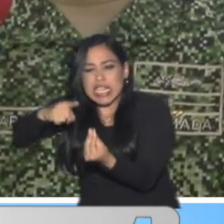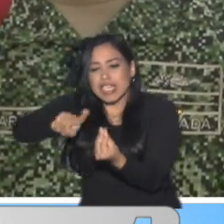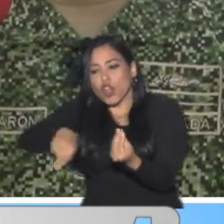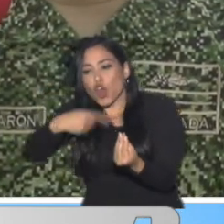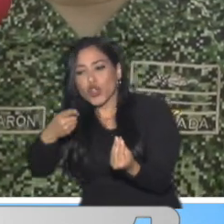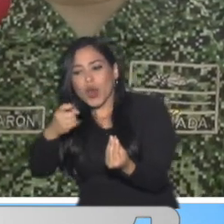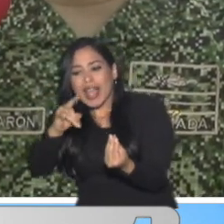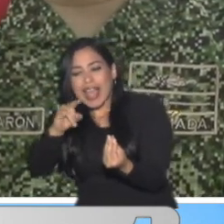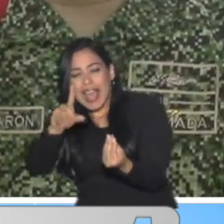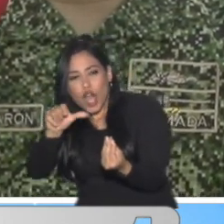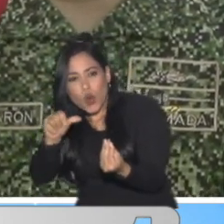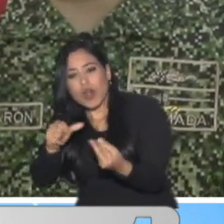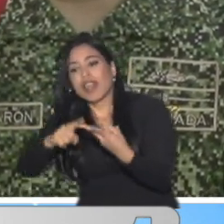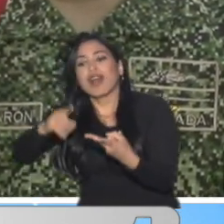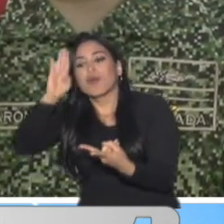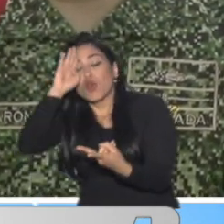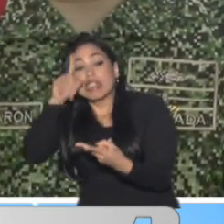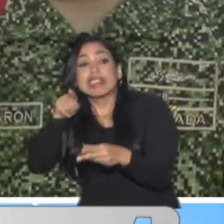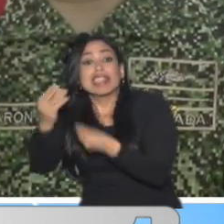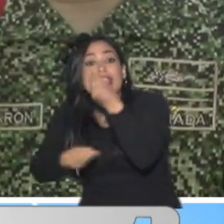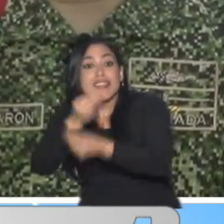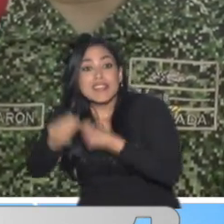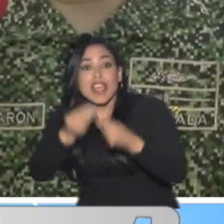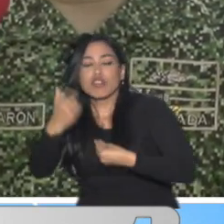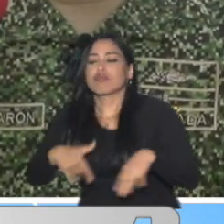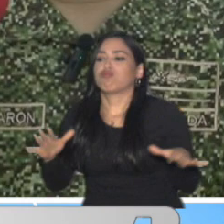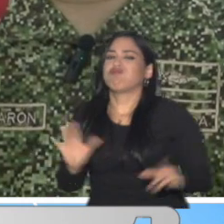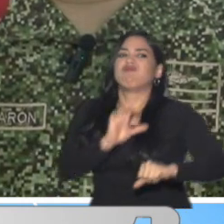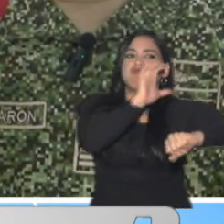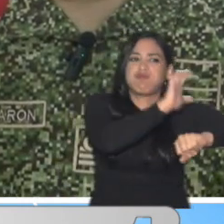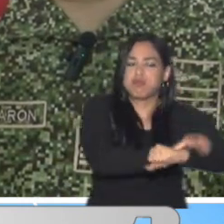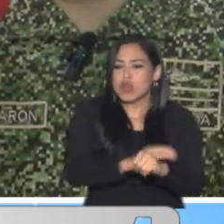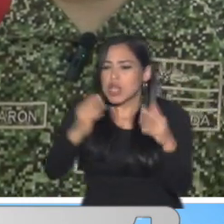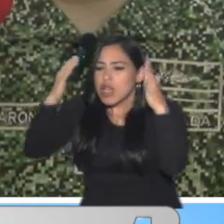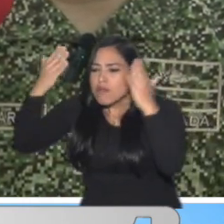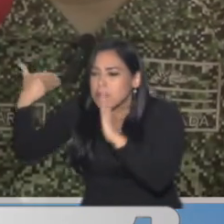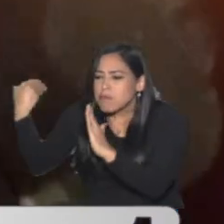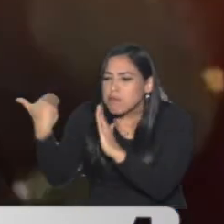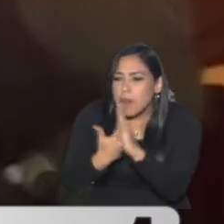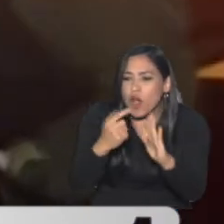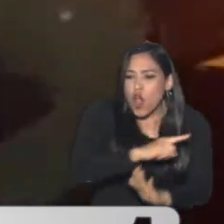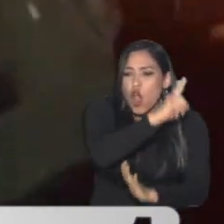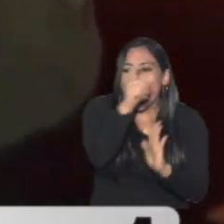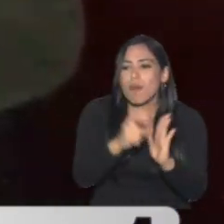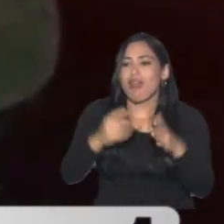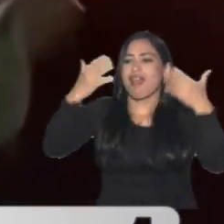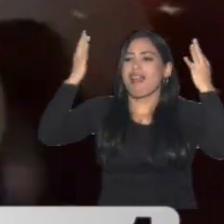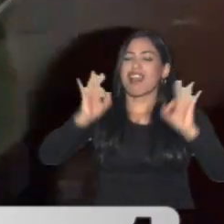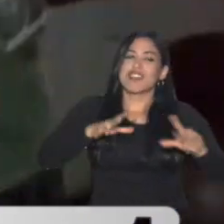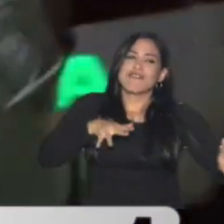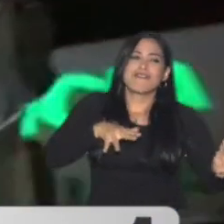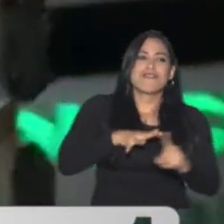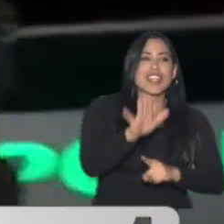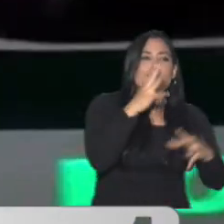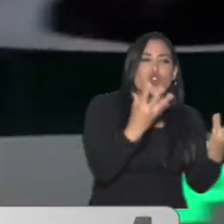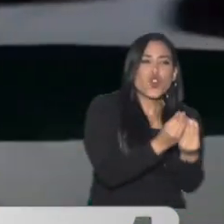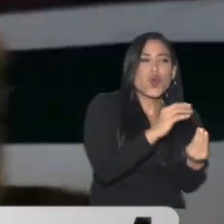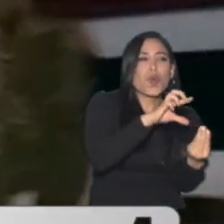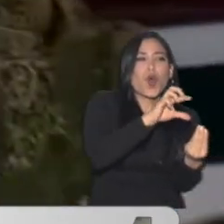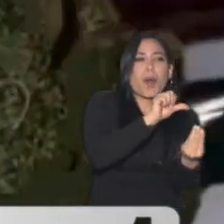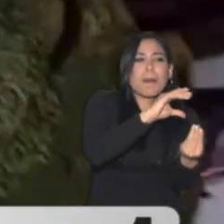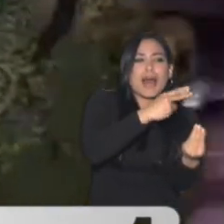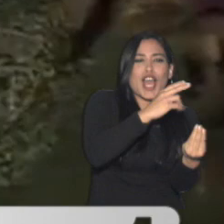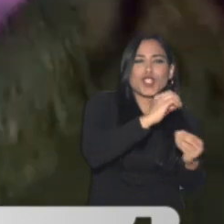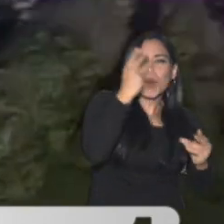aulas militares y de policía logran consolidar este caso con el fin de afectar esta estructura criminal los pasos